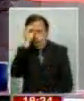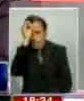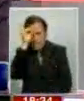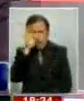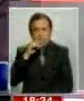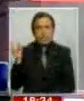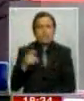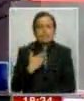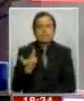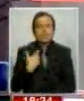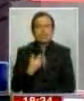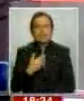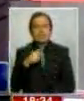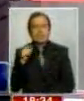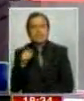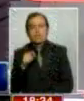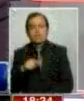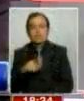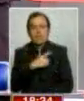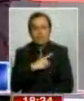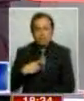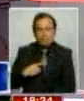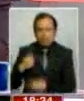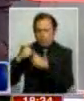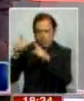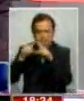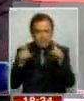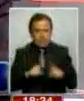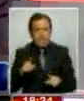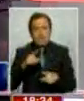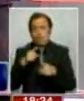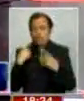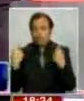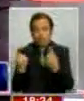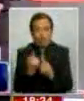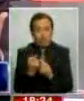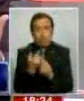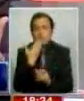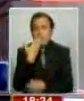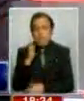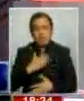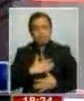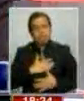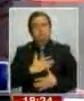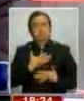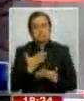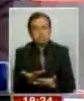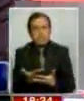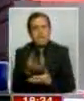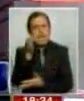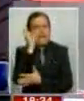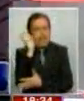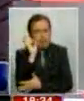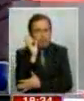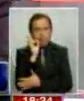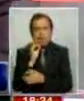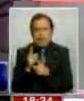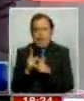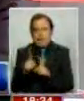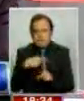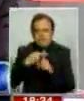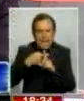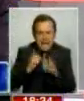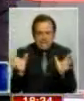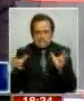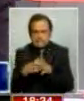presidente en la Comisión de Hacienda, el diputado Pablo Lorenzini, y de todos los parlamentarios, la mejor disposición a tener reuniones extraordinarias,